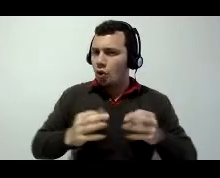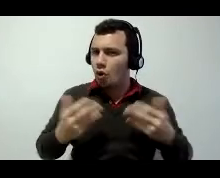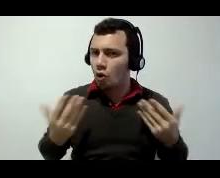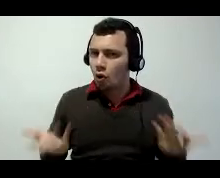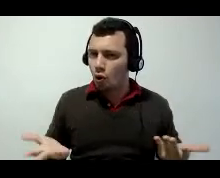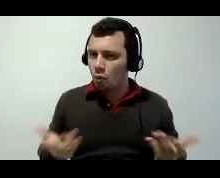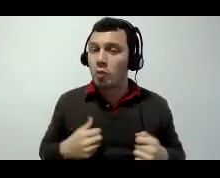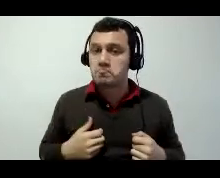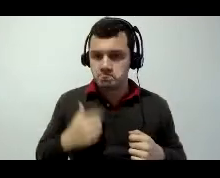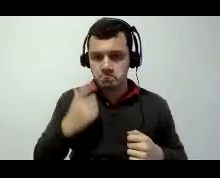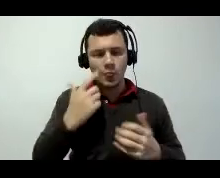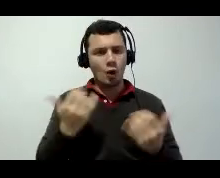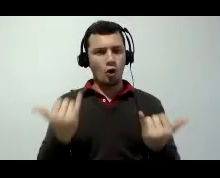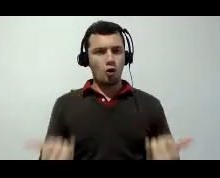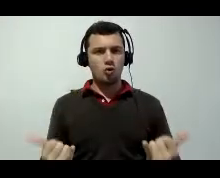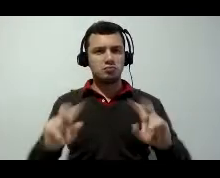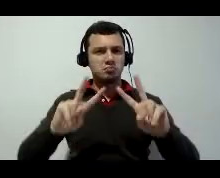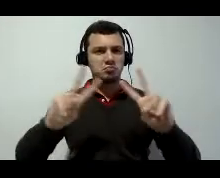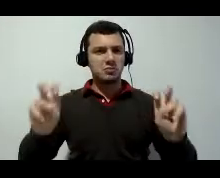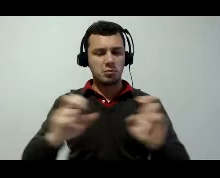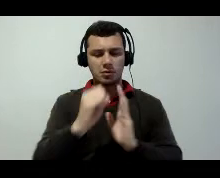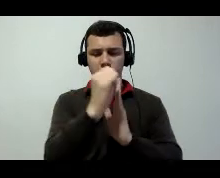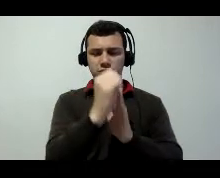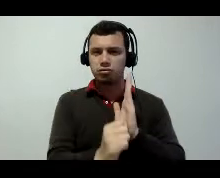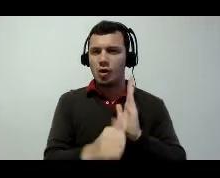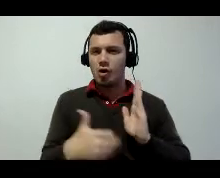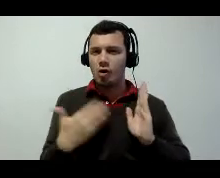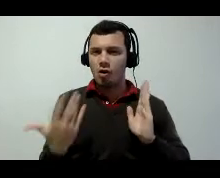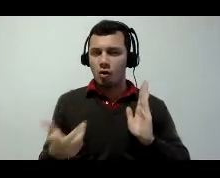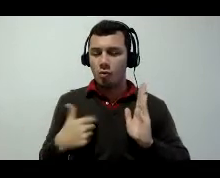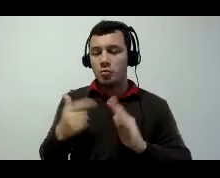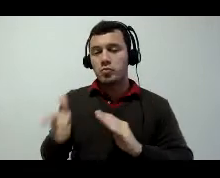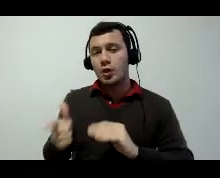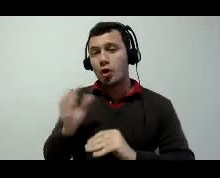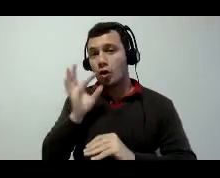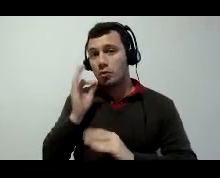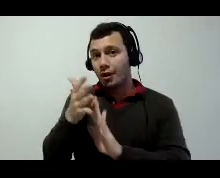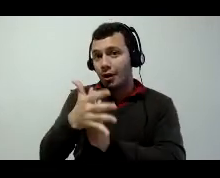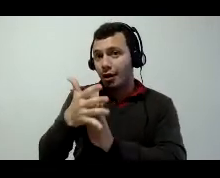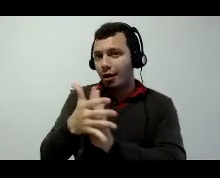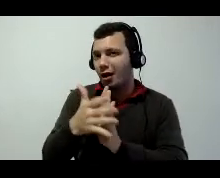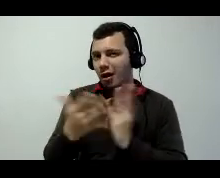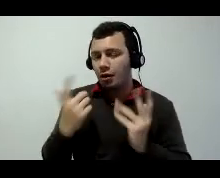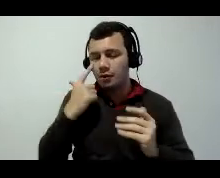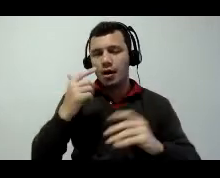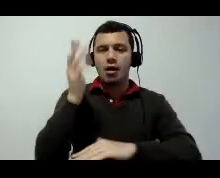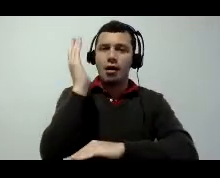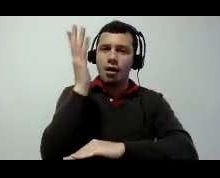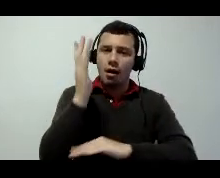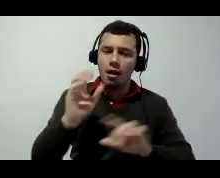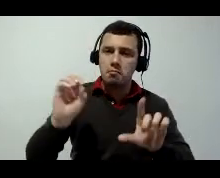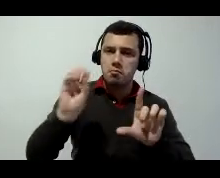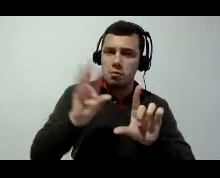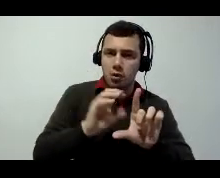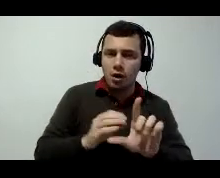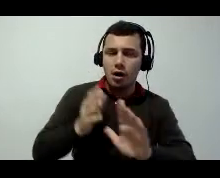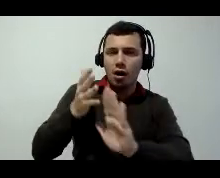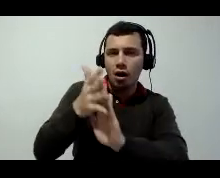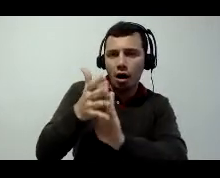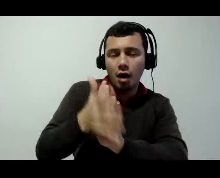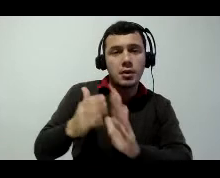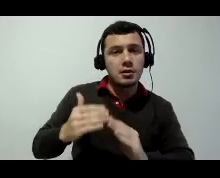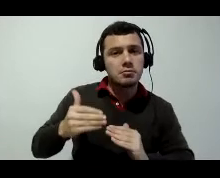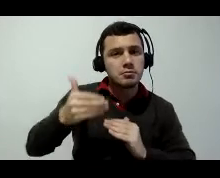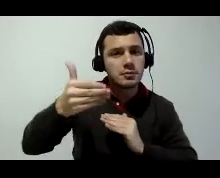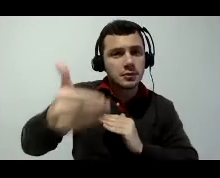comentaba Juan Manuel, ahorita vamos a tener un espacio donde vamos a desarrollar toda la presentación y al final voy a estar respondiendo sus preguntas, pero el